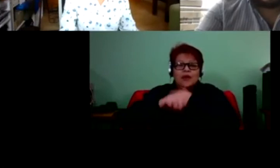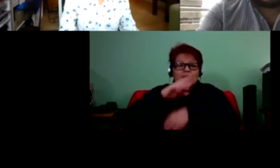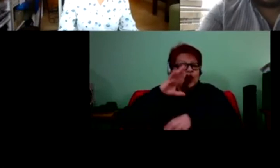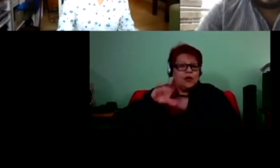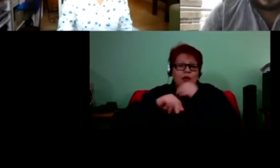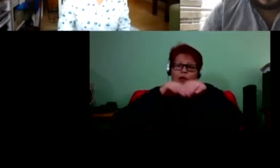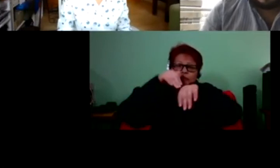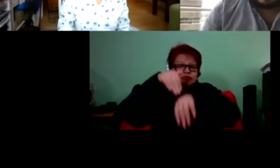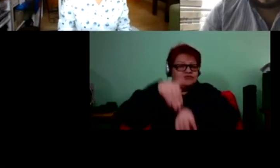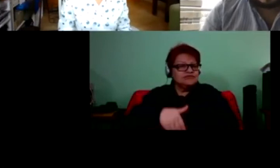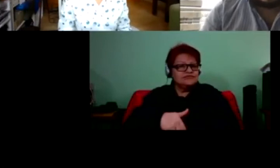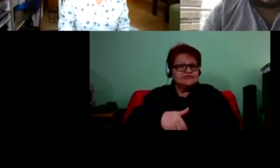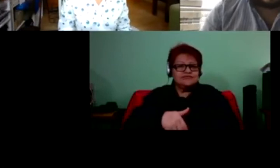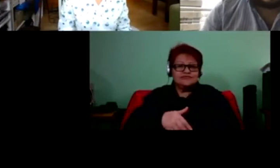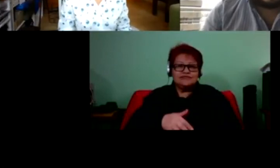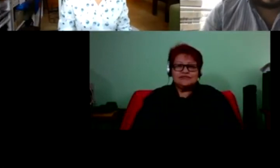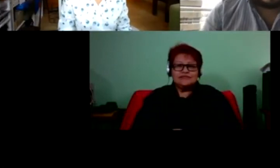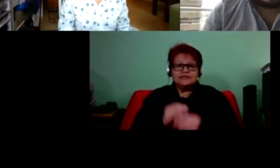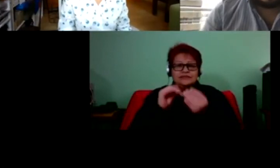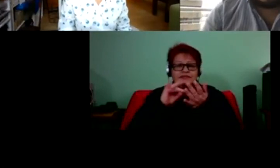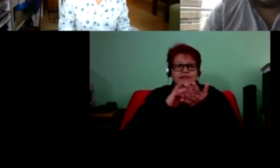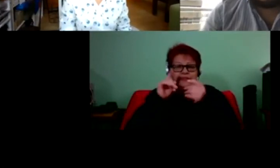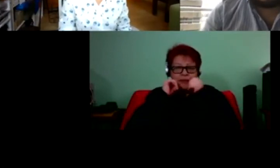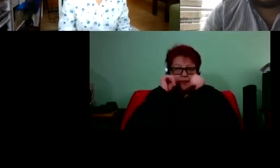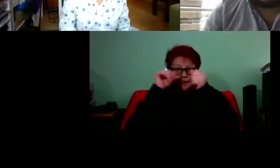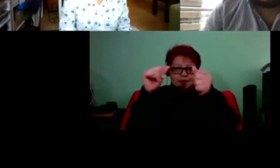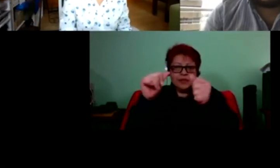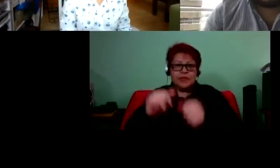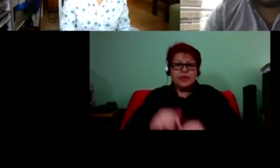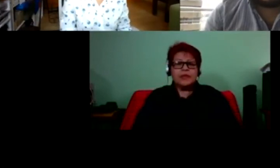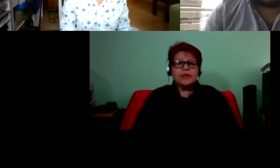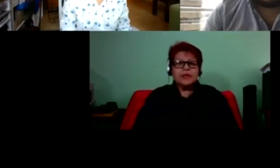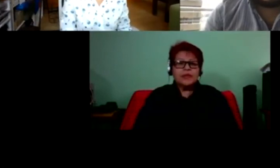incumplimiento. Muchas gracias por la atención.